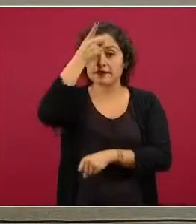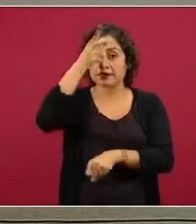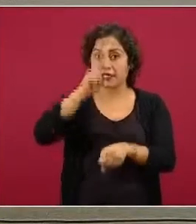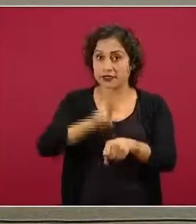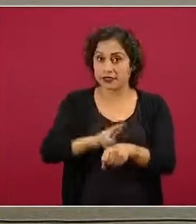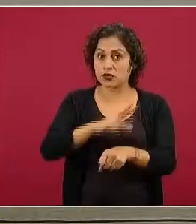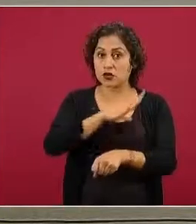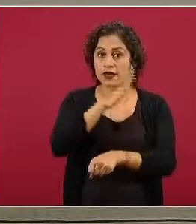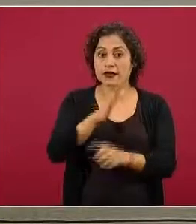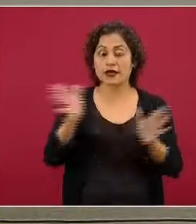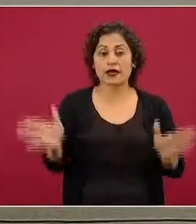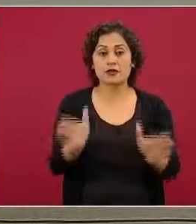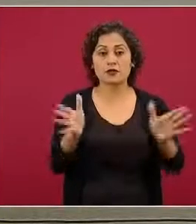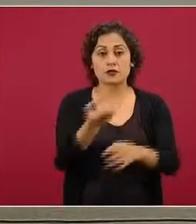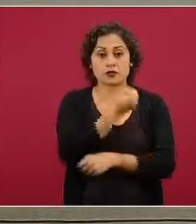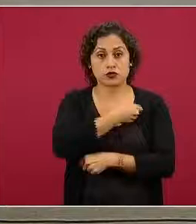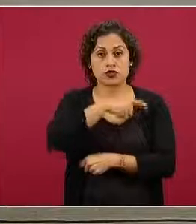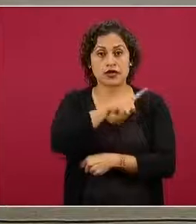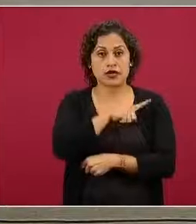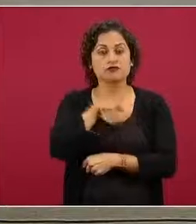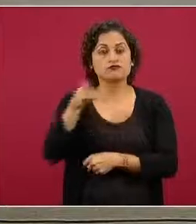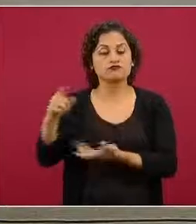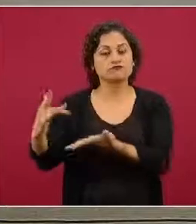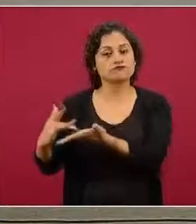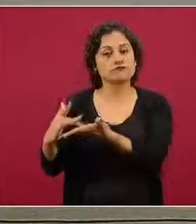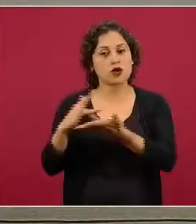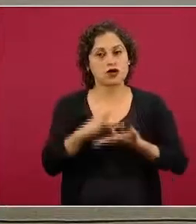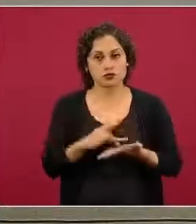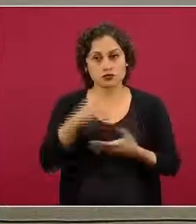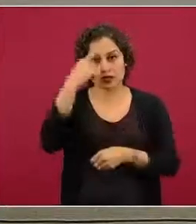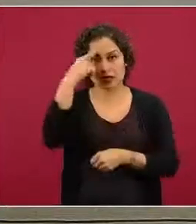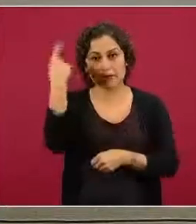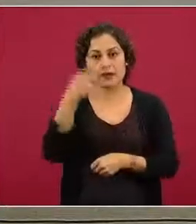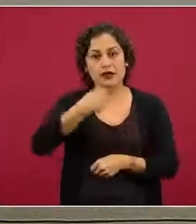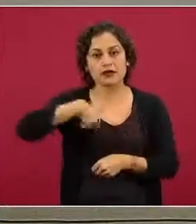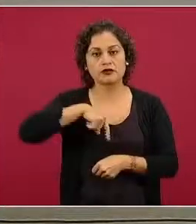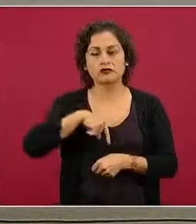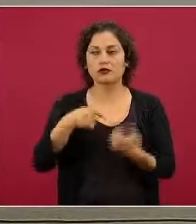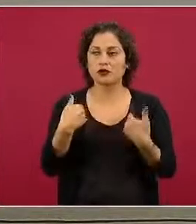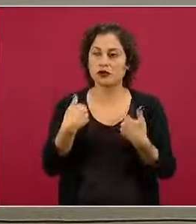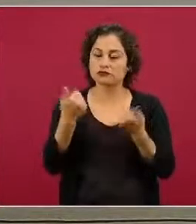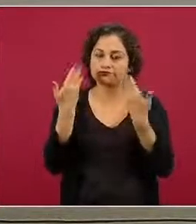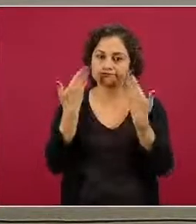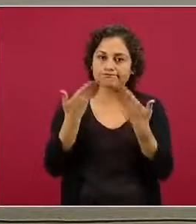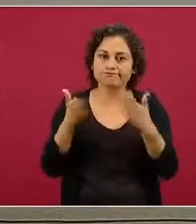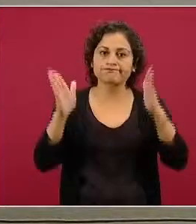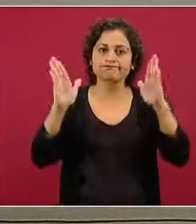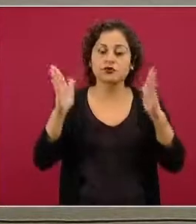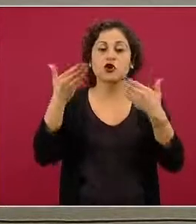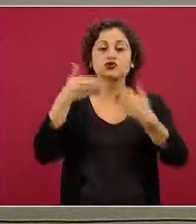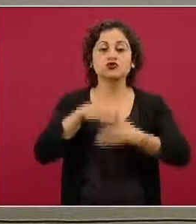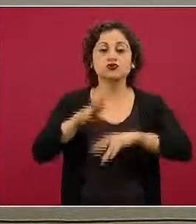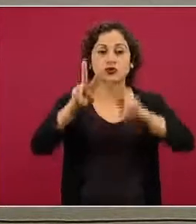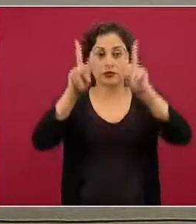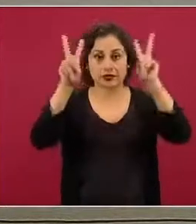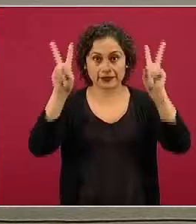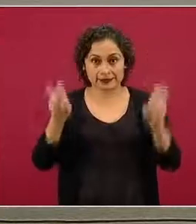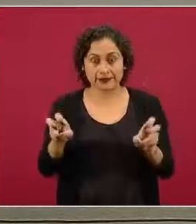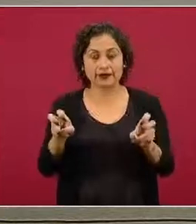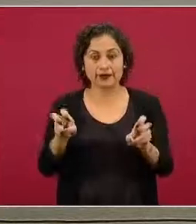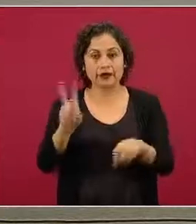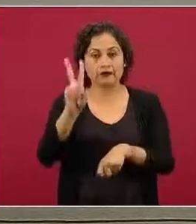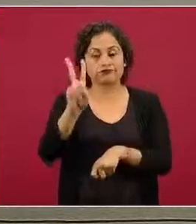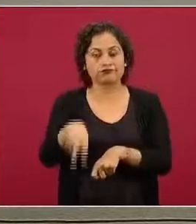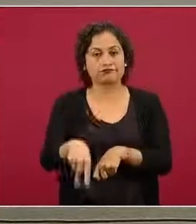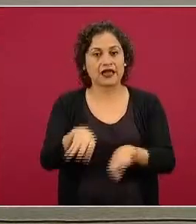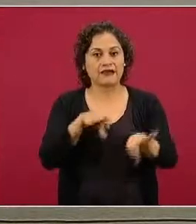Salud para tener mayor sensibilidad a el tremendo